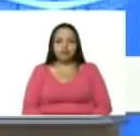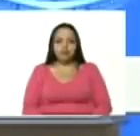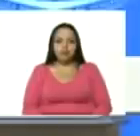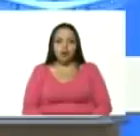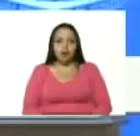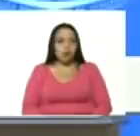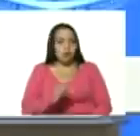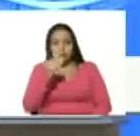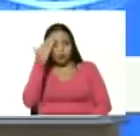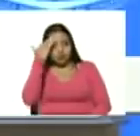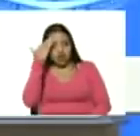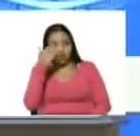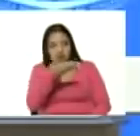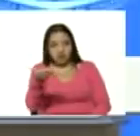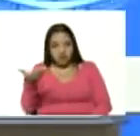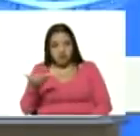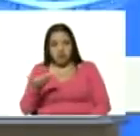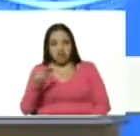acuerdan